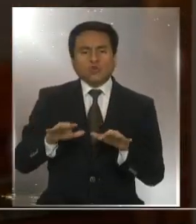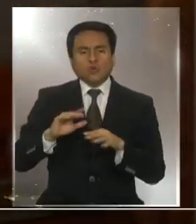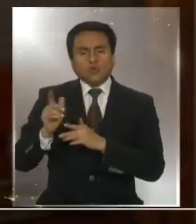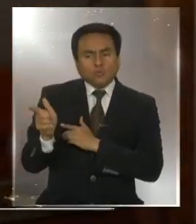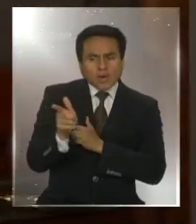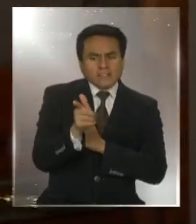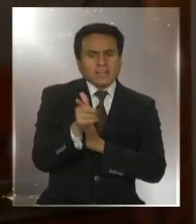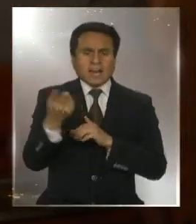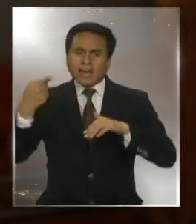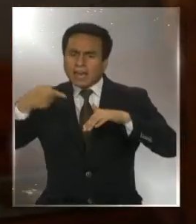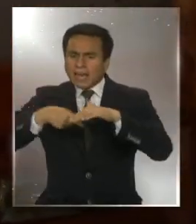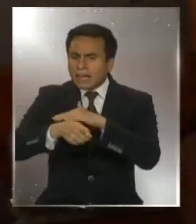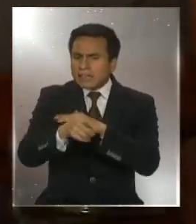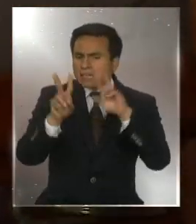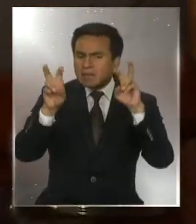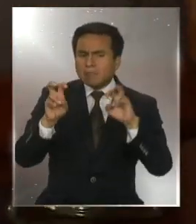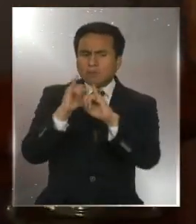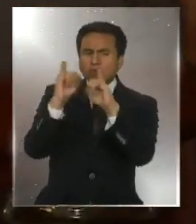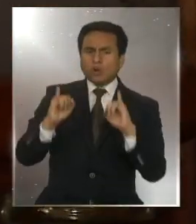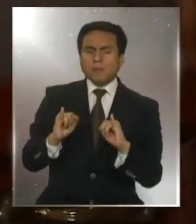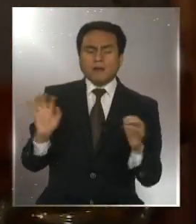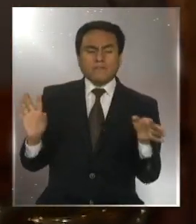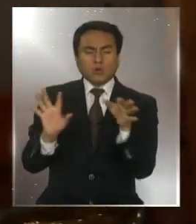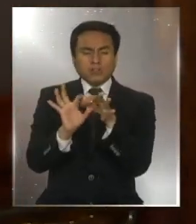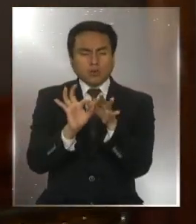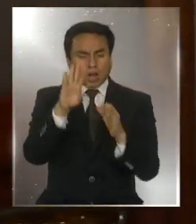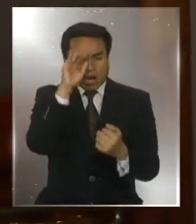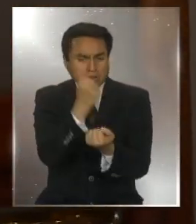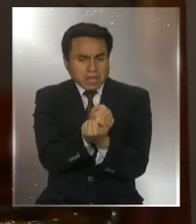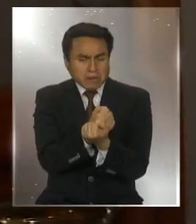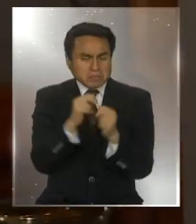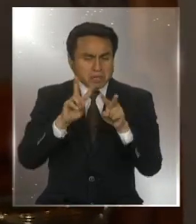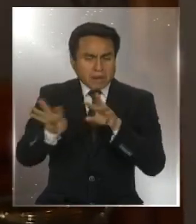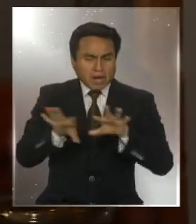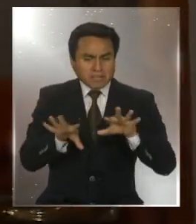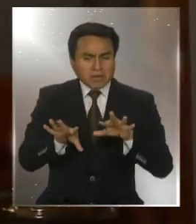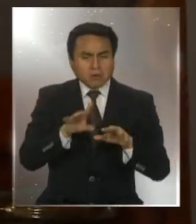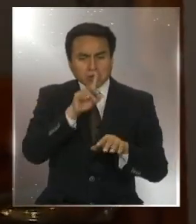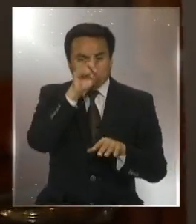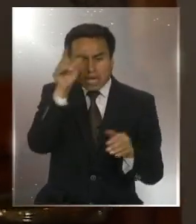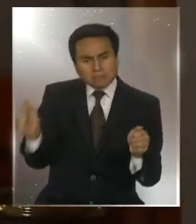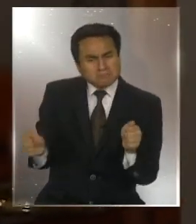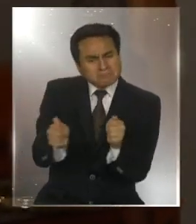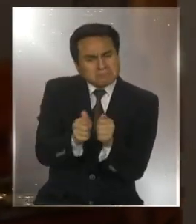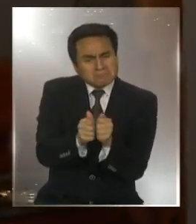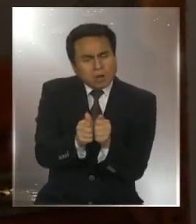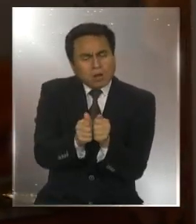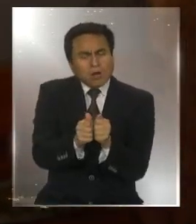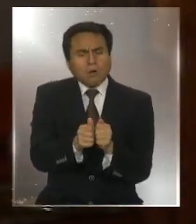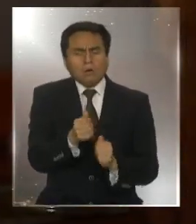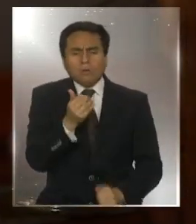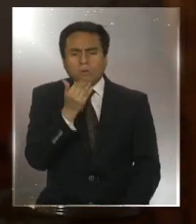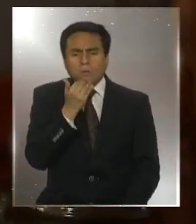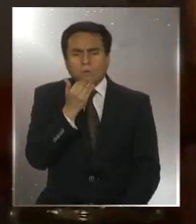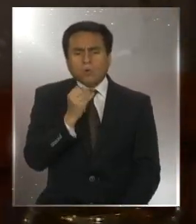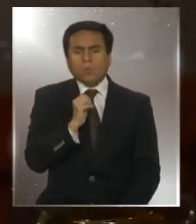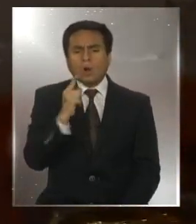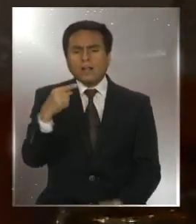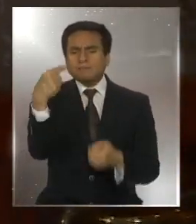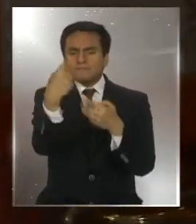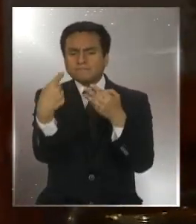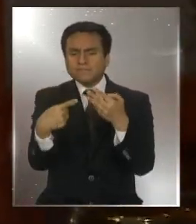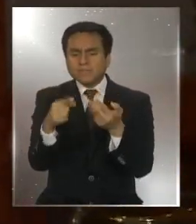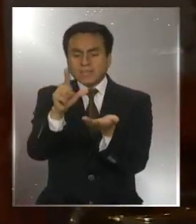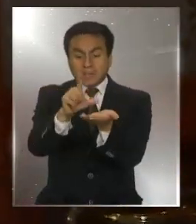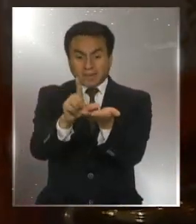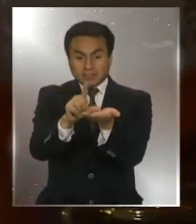¿Si entrarían o no entrarían bajo un régimen de vinculación con carabineros en el actuar cotidiano? Pero sobre todo, ¿cuáles son los